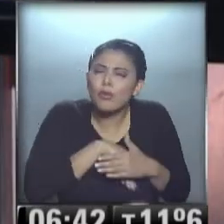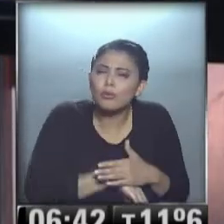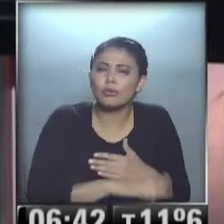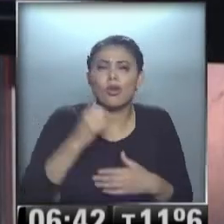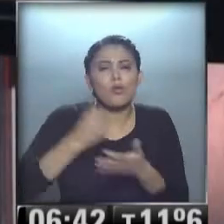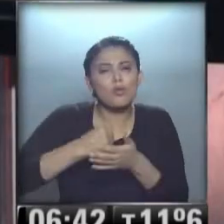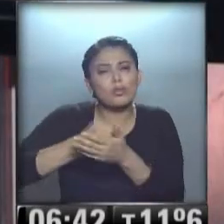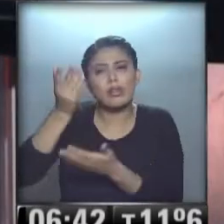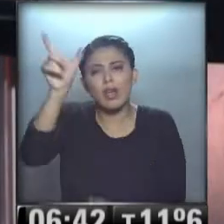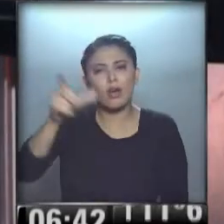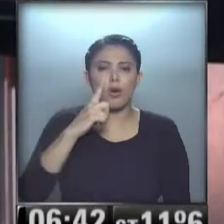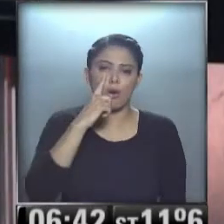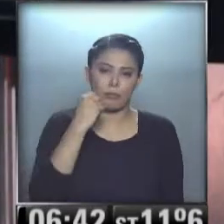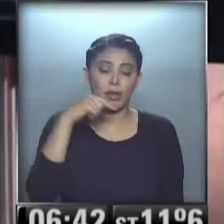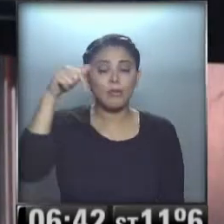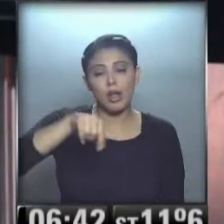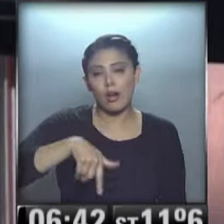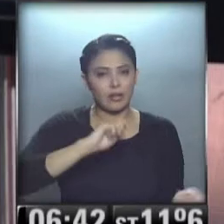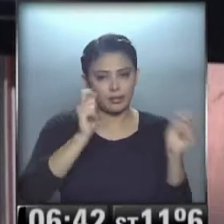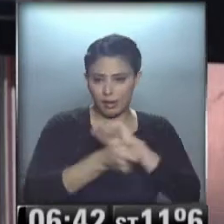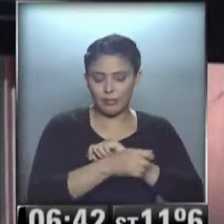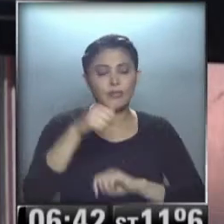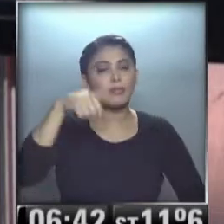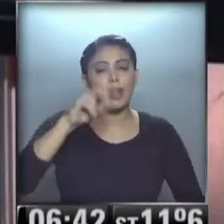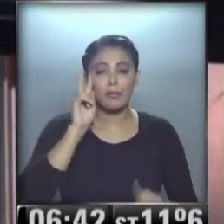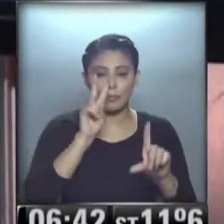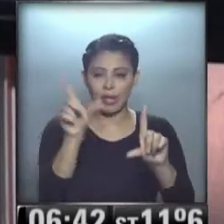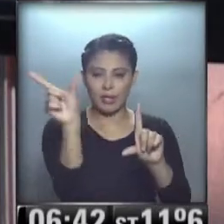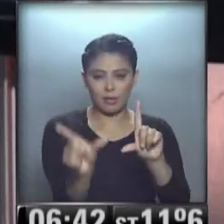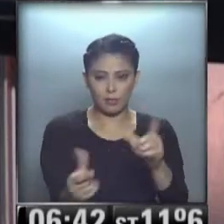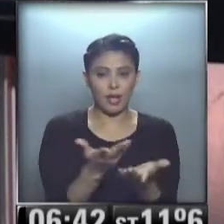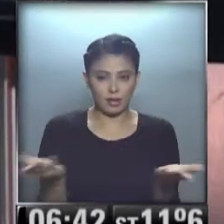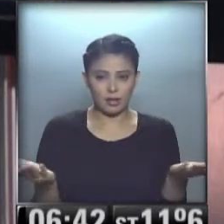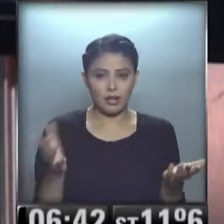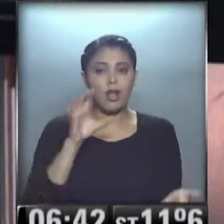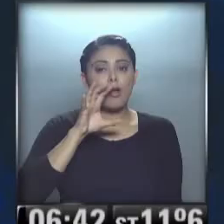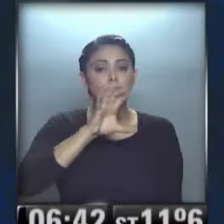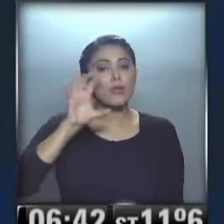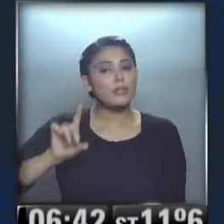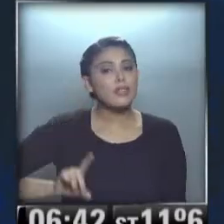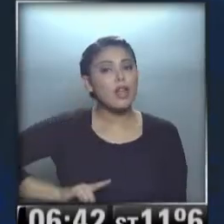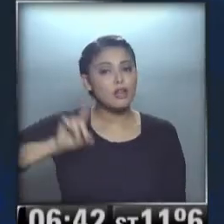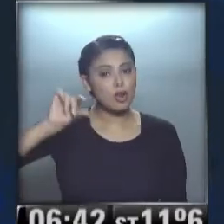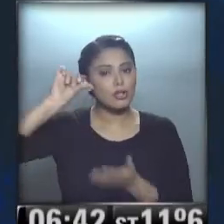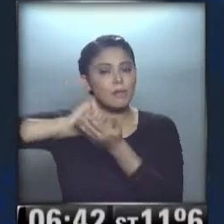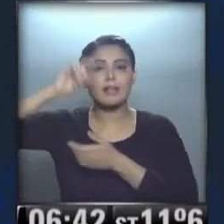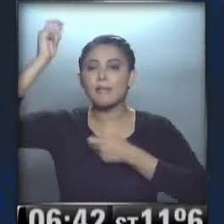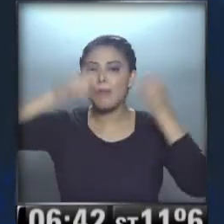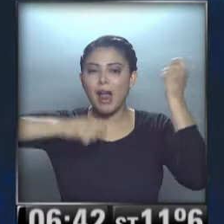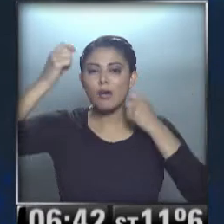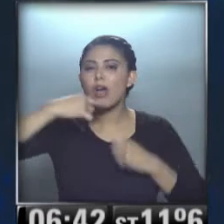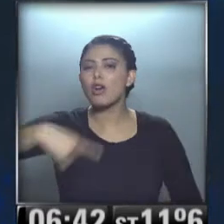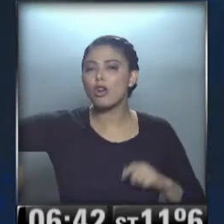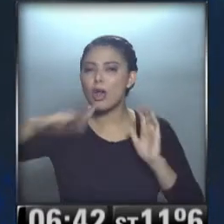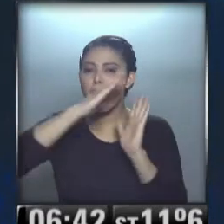lucha de este hombre. Aquí vemos la imagen satelital. Justamente en el norte de nuestro país y en Paraguay, esa zona tan